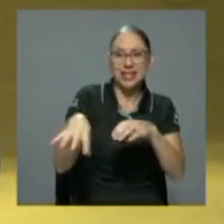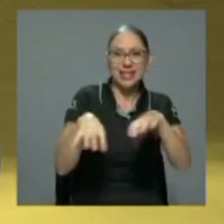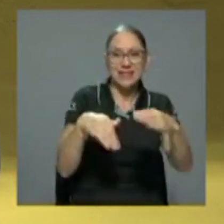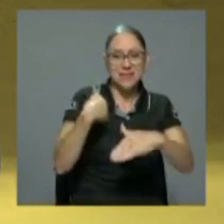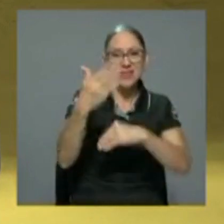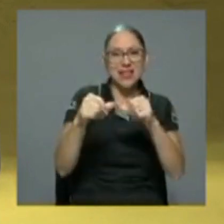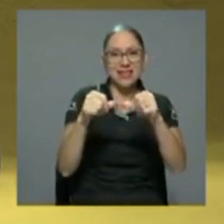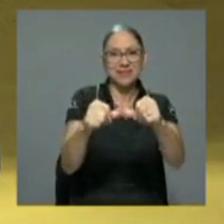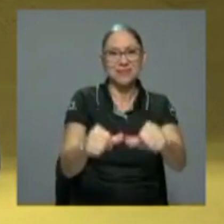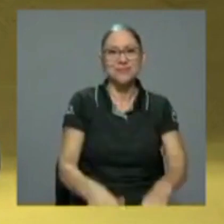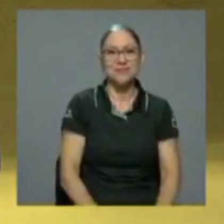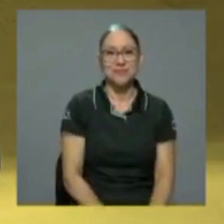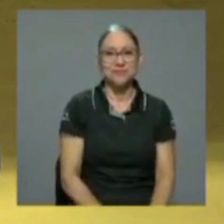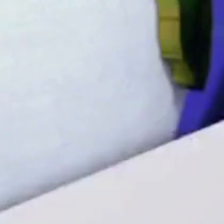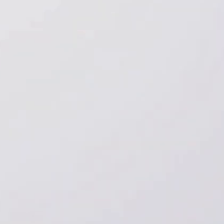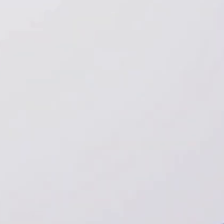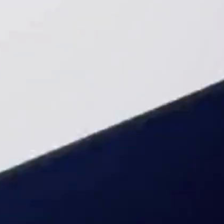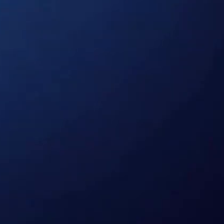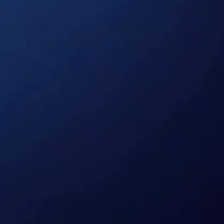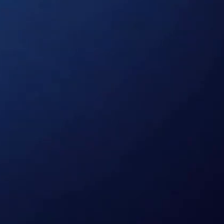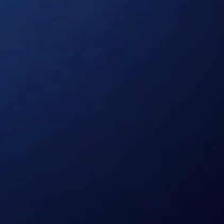Regresamos.